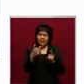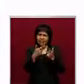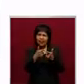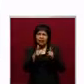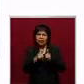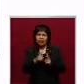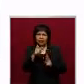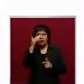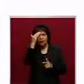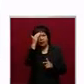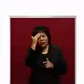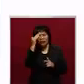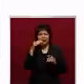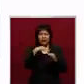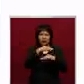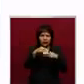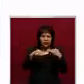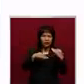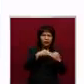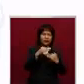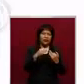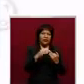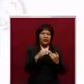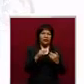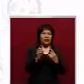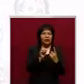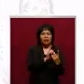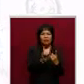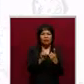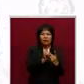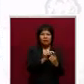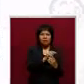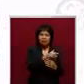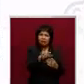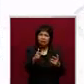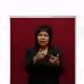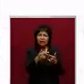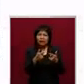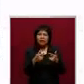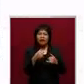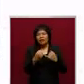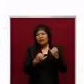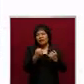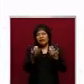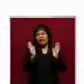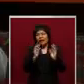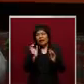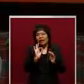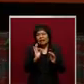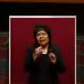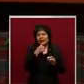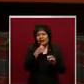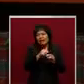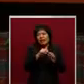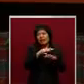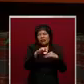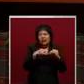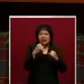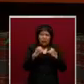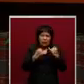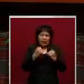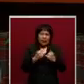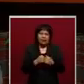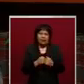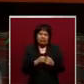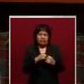de conocimiento entre ellos mismos. Sí, sí. Y decíamos, a ver, vamos a jugar al cartero, y es decir, era en